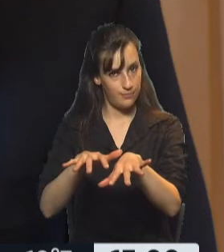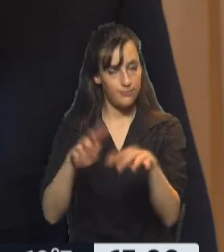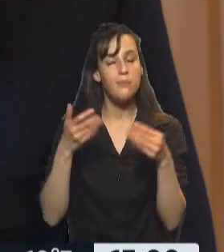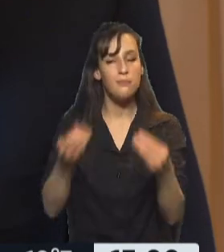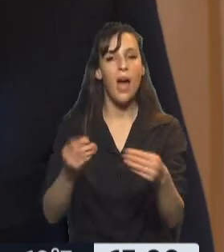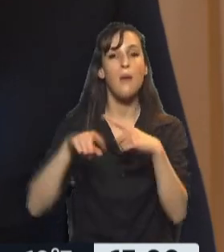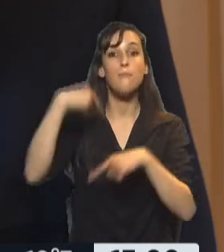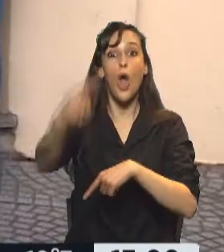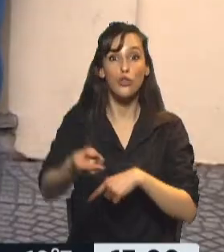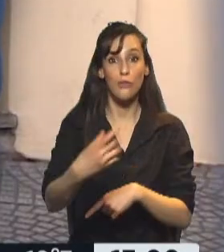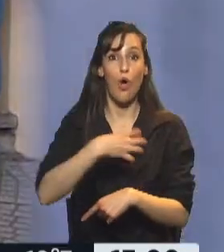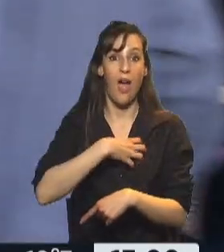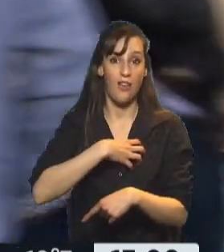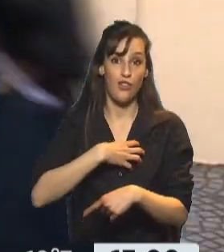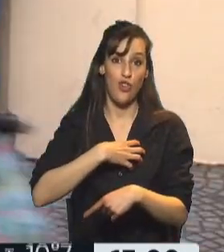con mayor cantidad de herramientas